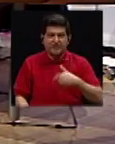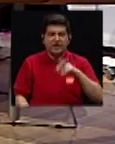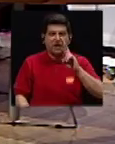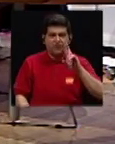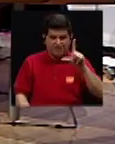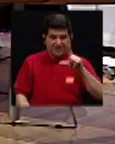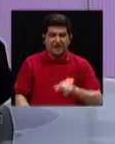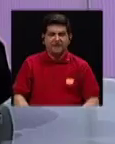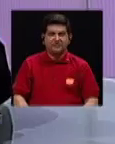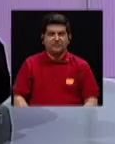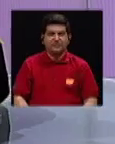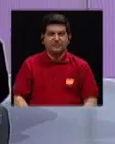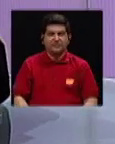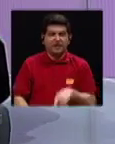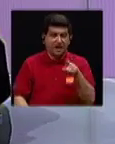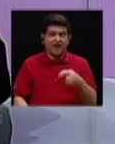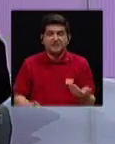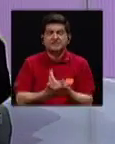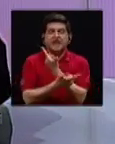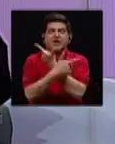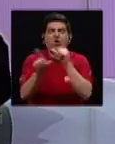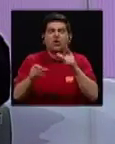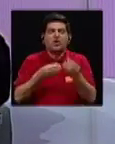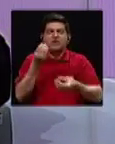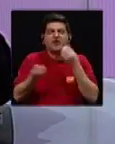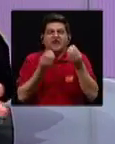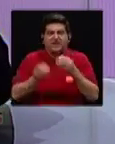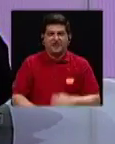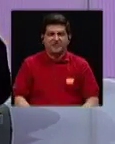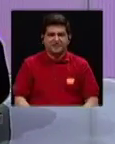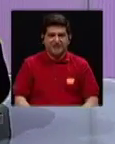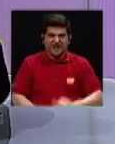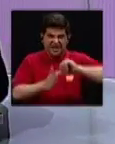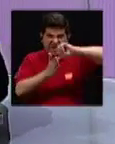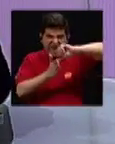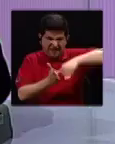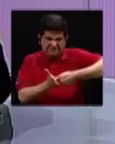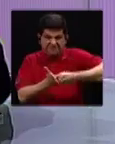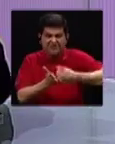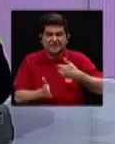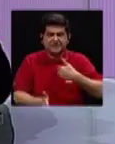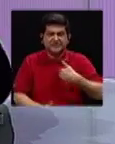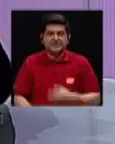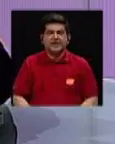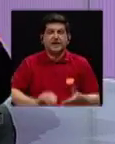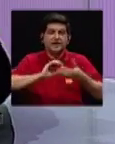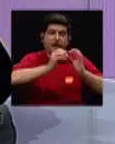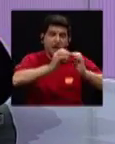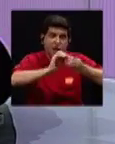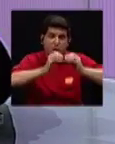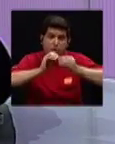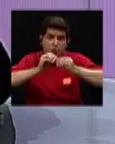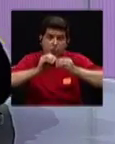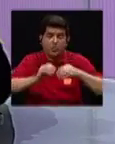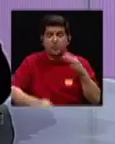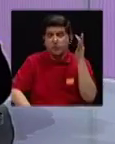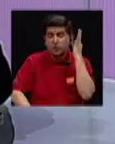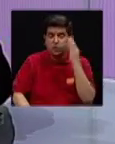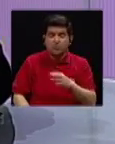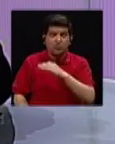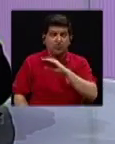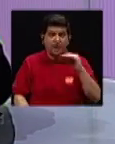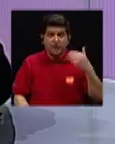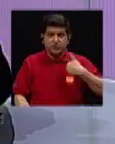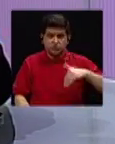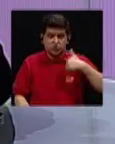la misma línea que Rita Laura O sea qué es lo que hace este neoliberalismo o sea acentúa el el número